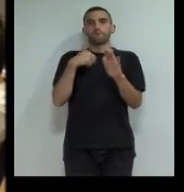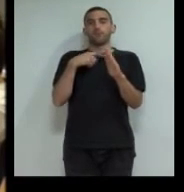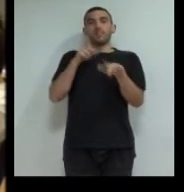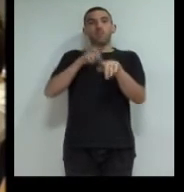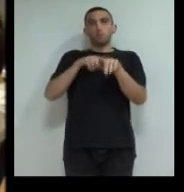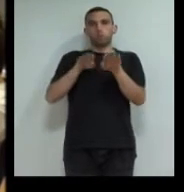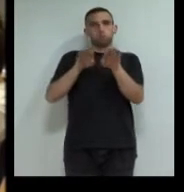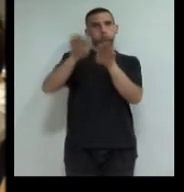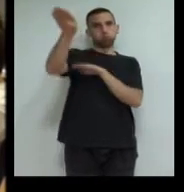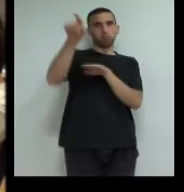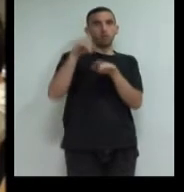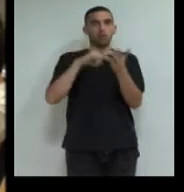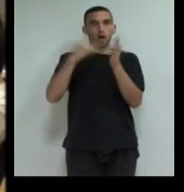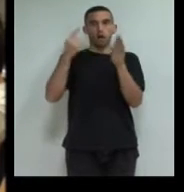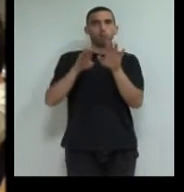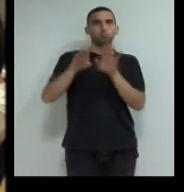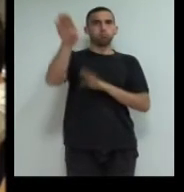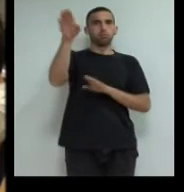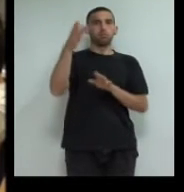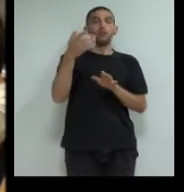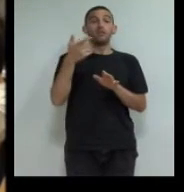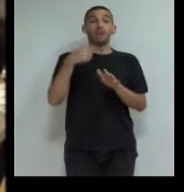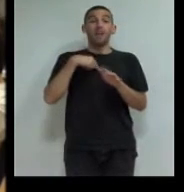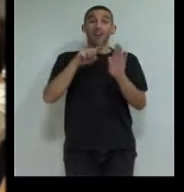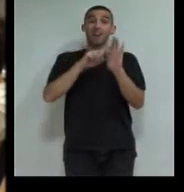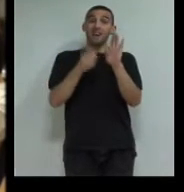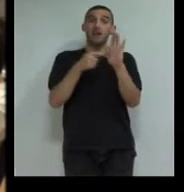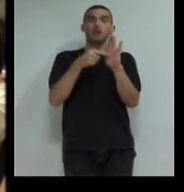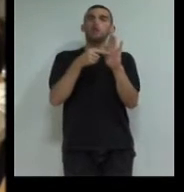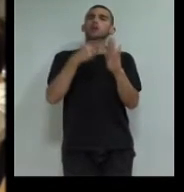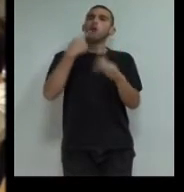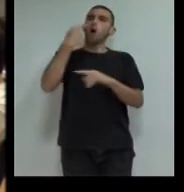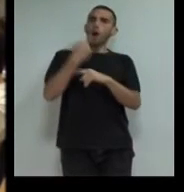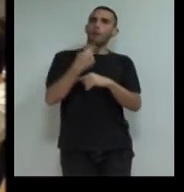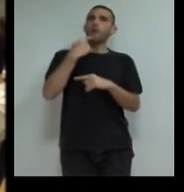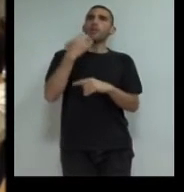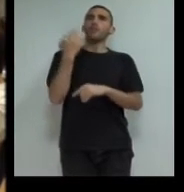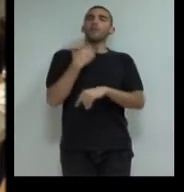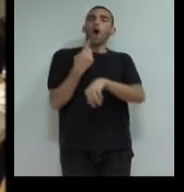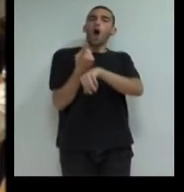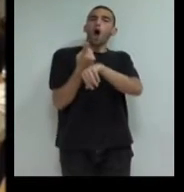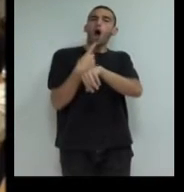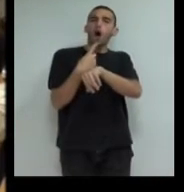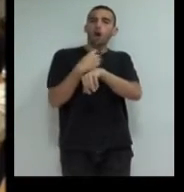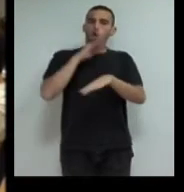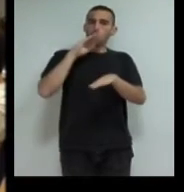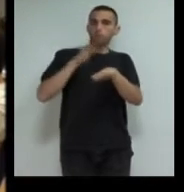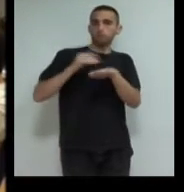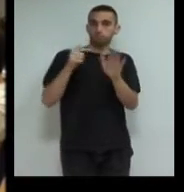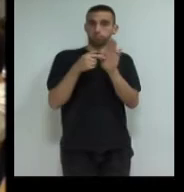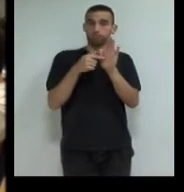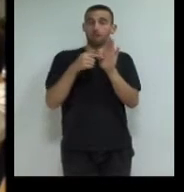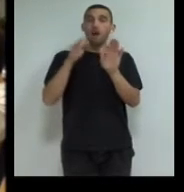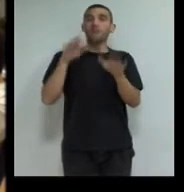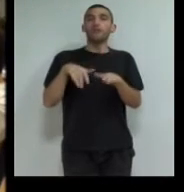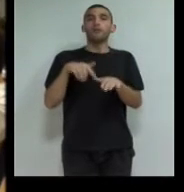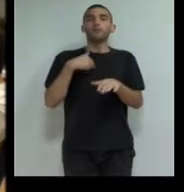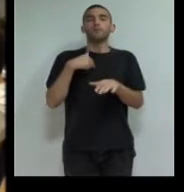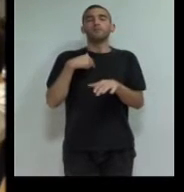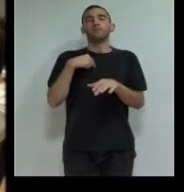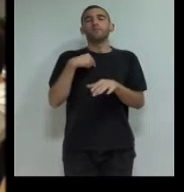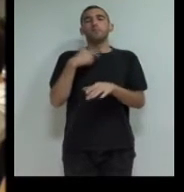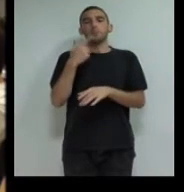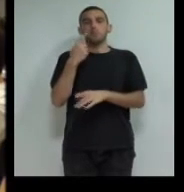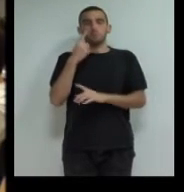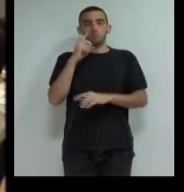meta el dedo en el ojo y nos obligue a hacer no sé cuántas horas de televisión audiodescrita, luego se da la paradoja, o subtitulada, luego se da